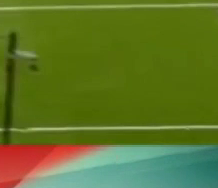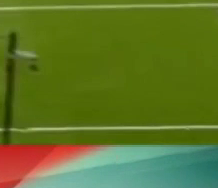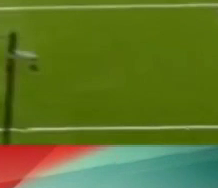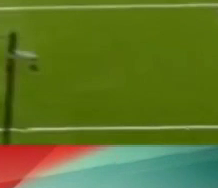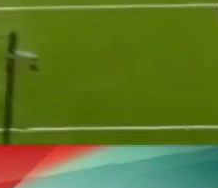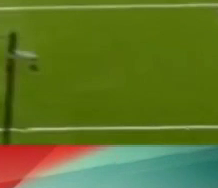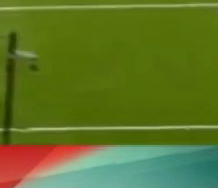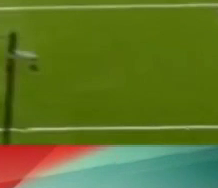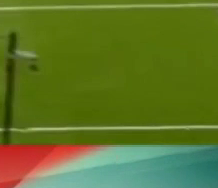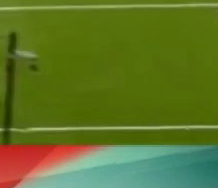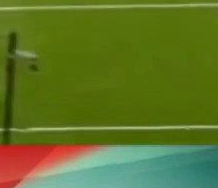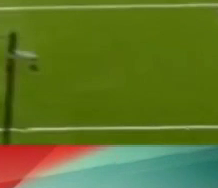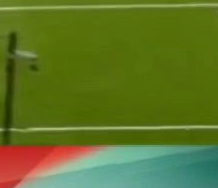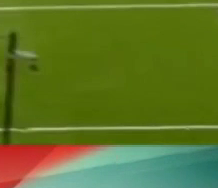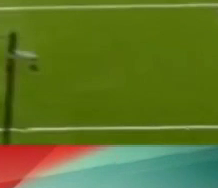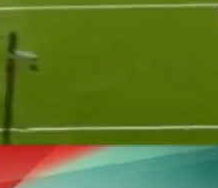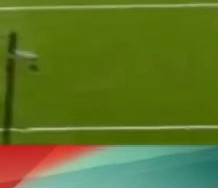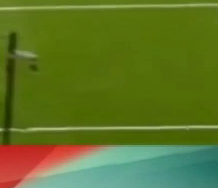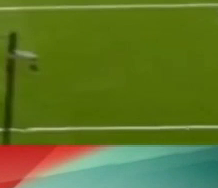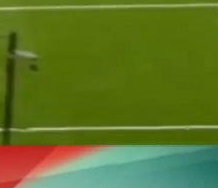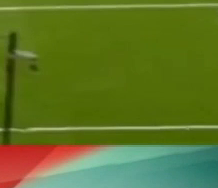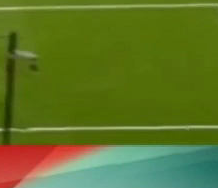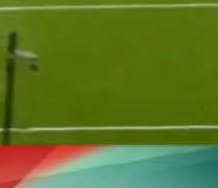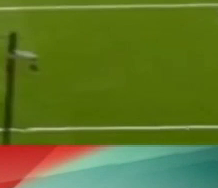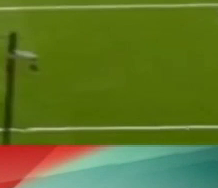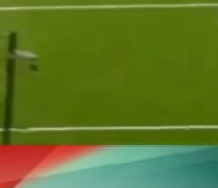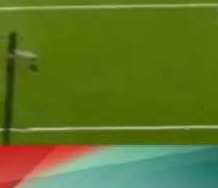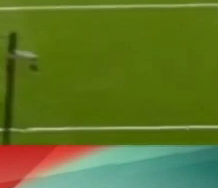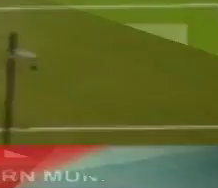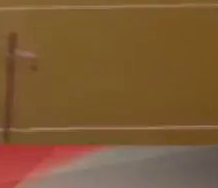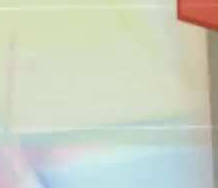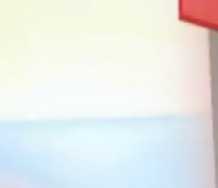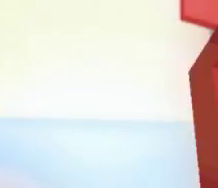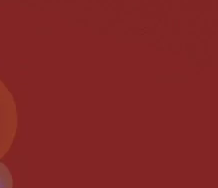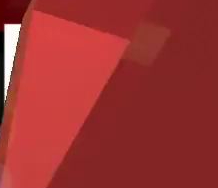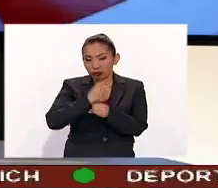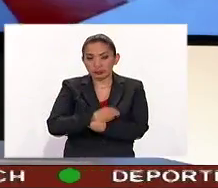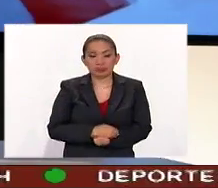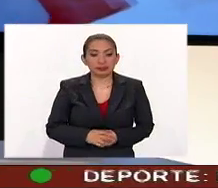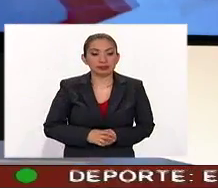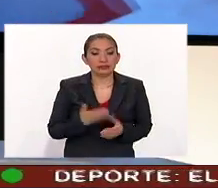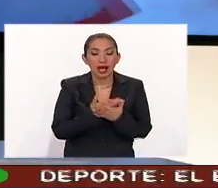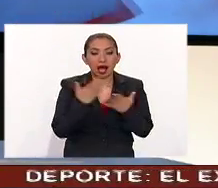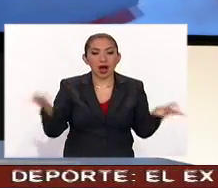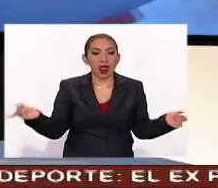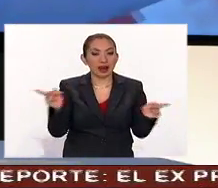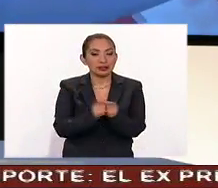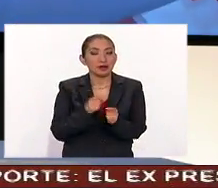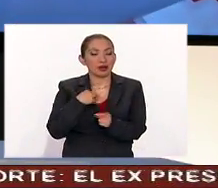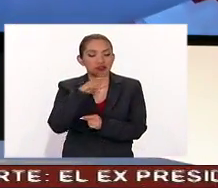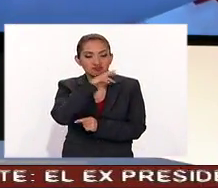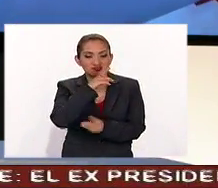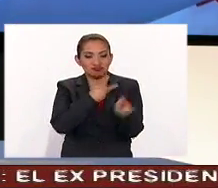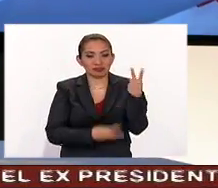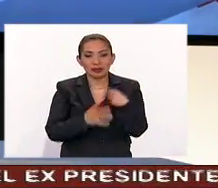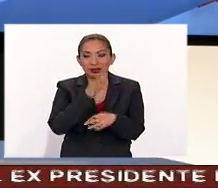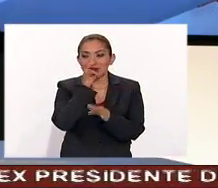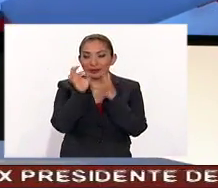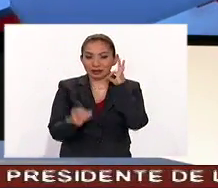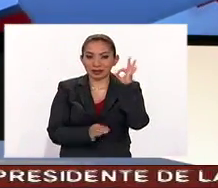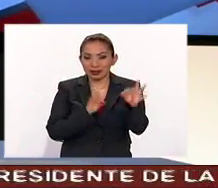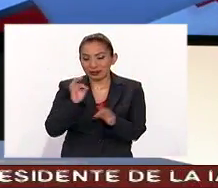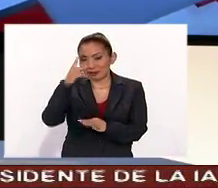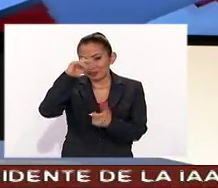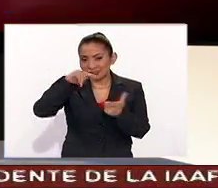momentos recordemos que Leicester es el primer lugar y el Arsenal es el segundo nosotros vamos a al resumen en un momento regresamos con más información